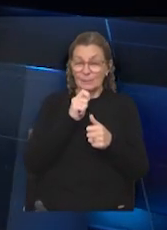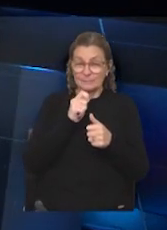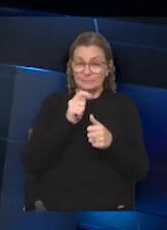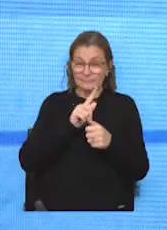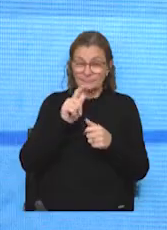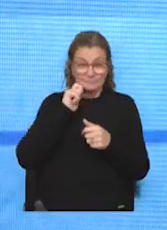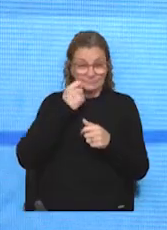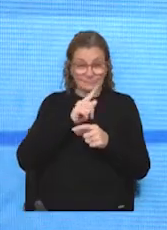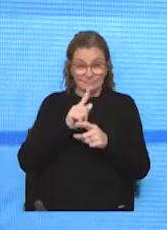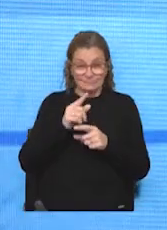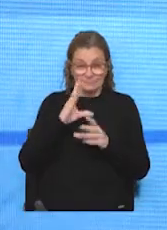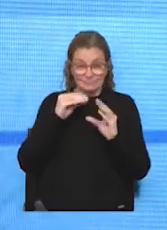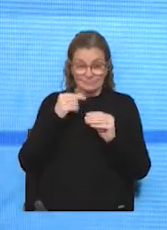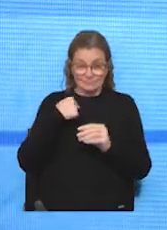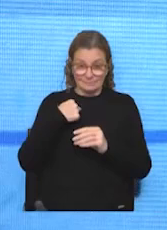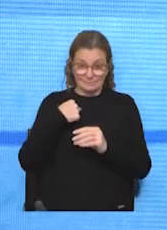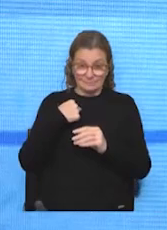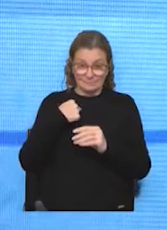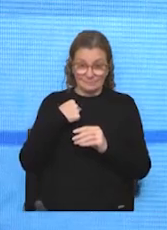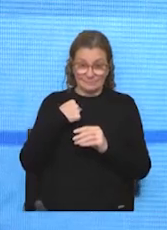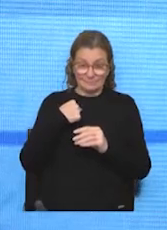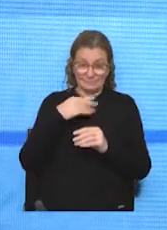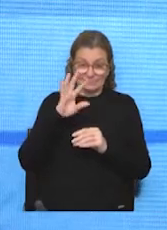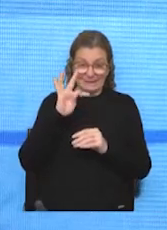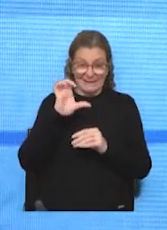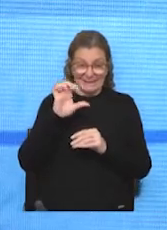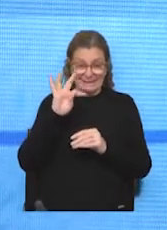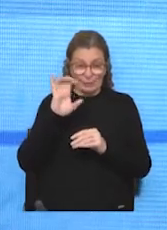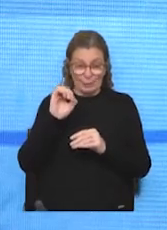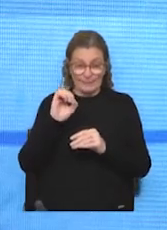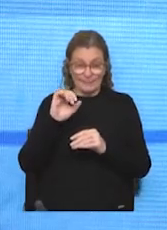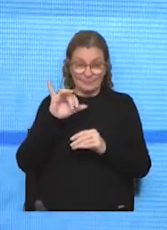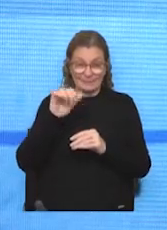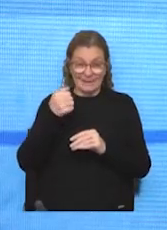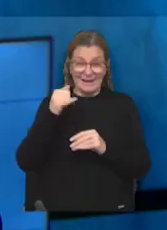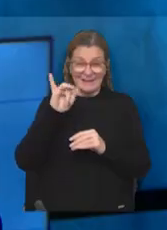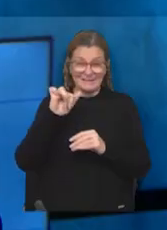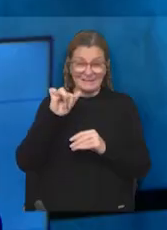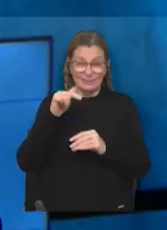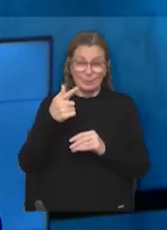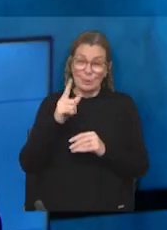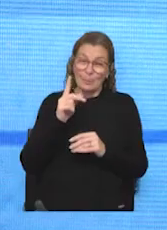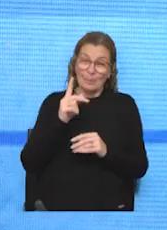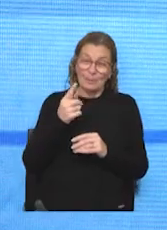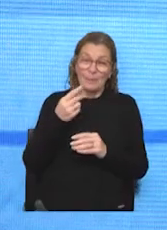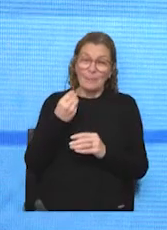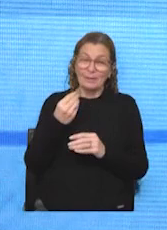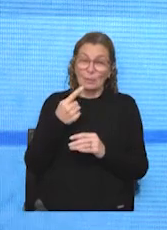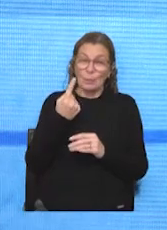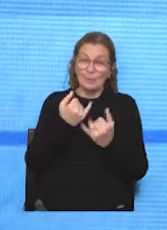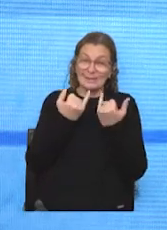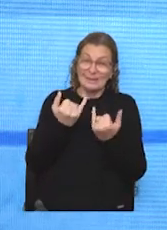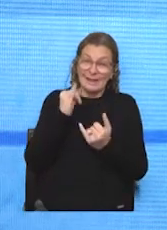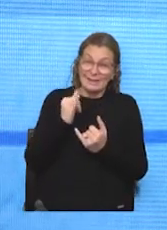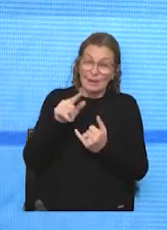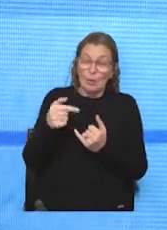y tampoco me gusta andar hablando de mí hablando de cateto adyacente pero no me está quedando más remedio Wilmar está pasando que un día sí